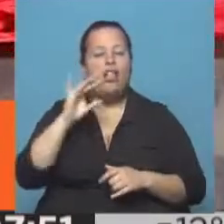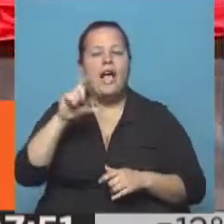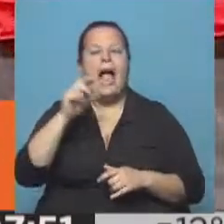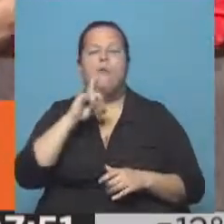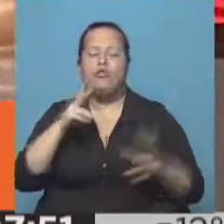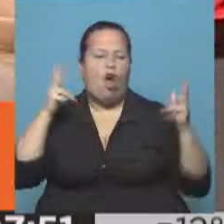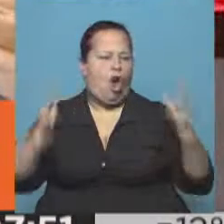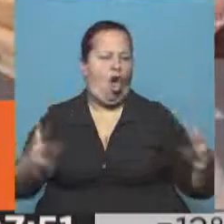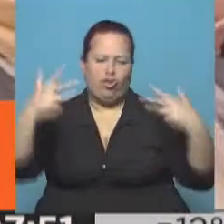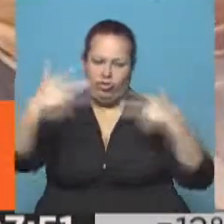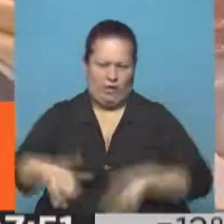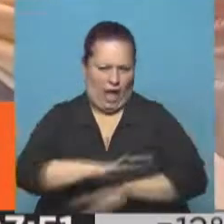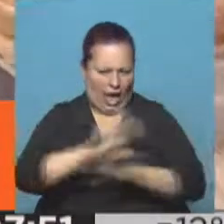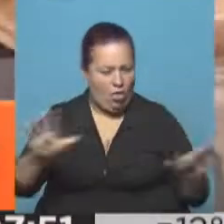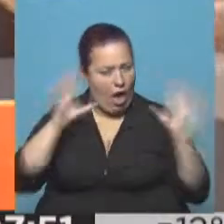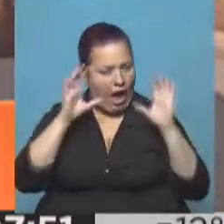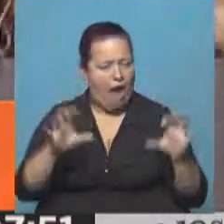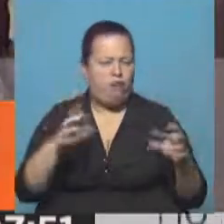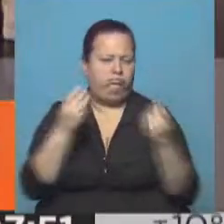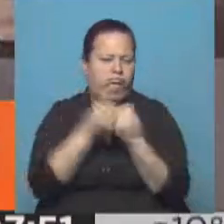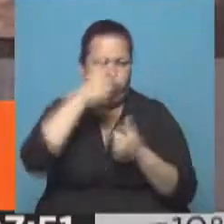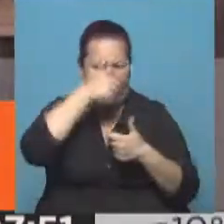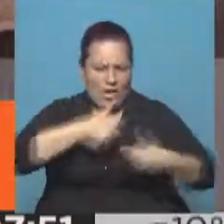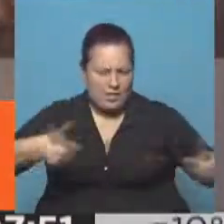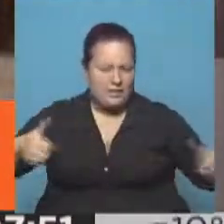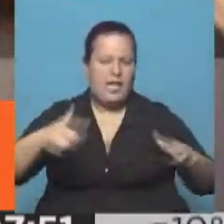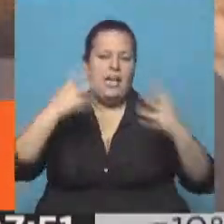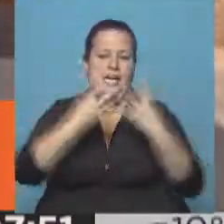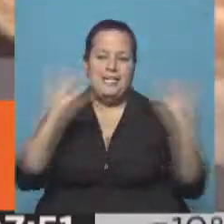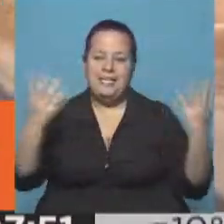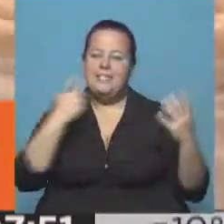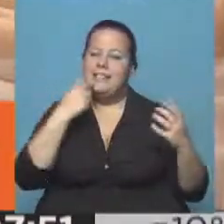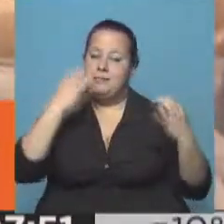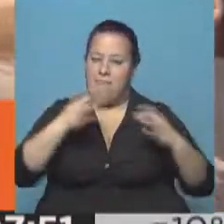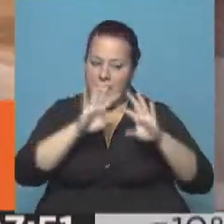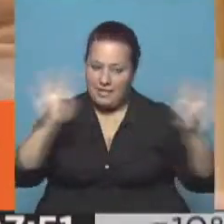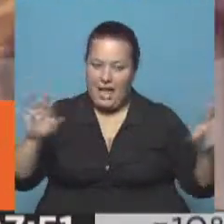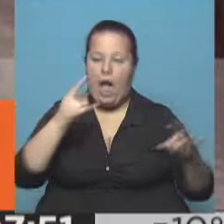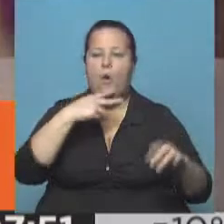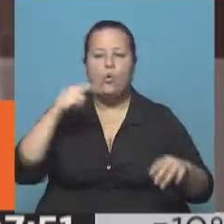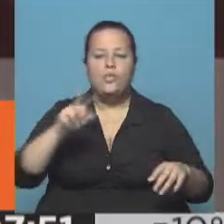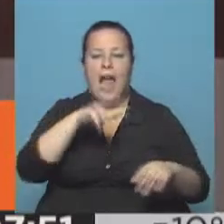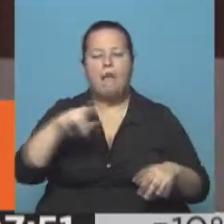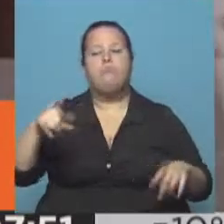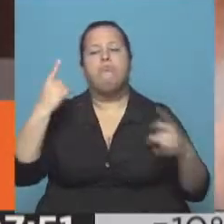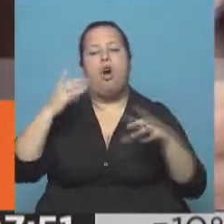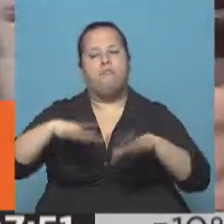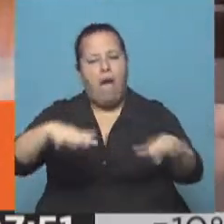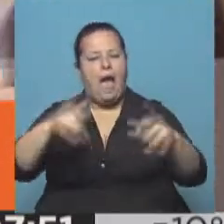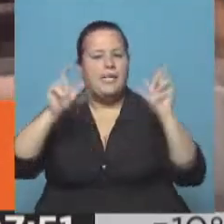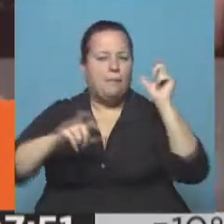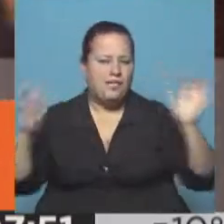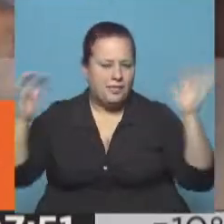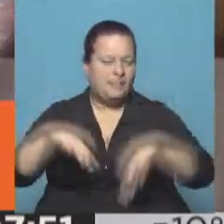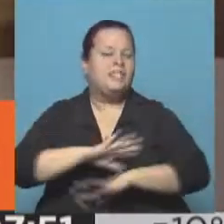que está absolutamente cortado recordamos un fuerte operativo de seguridad un vallado blindada eh la ucina del arte por las marchas y las movilizaciones